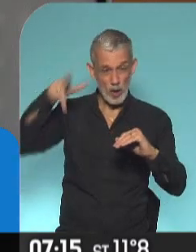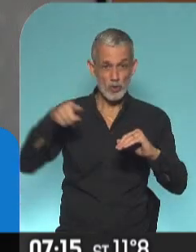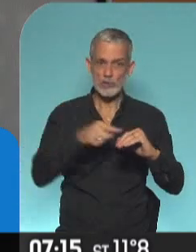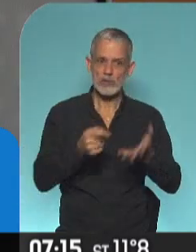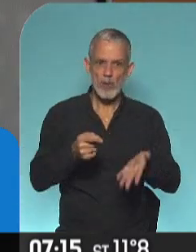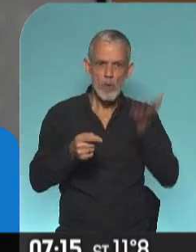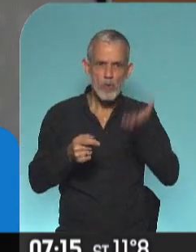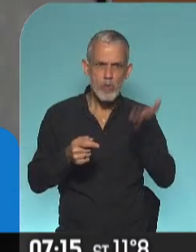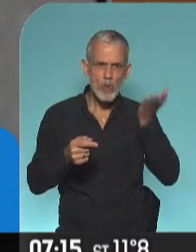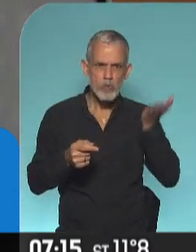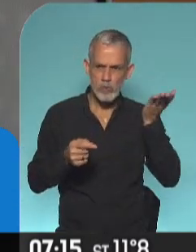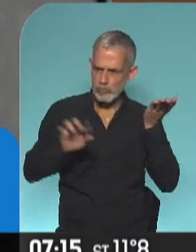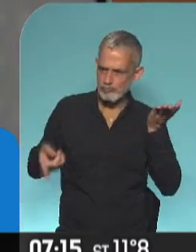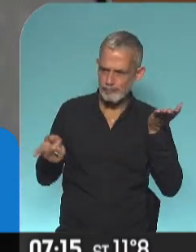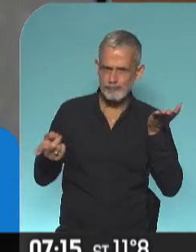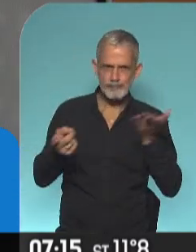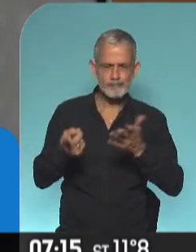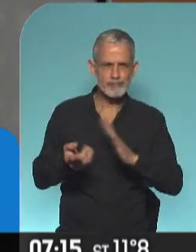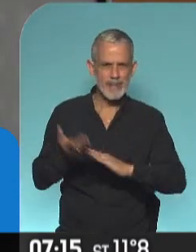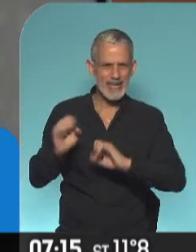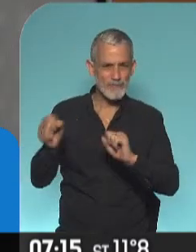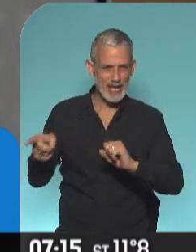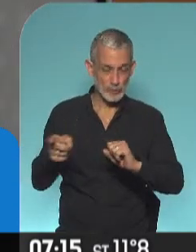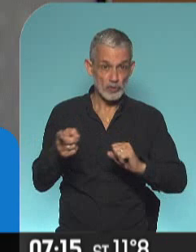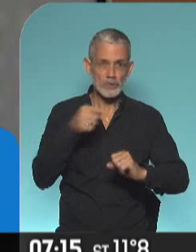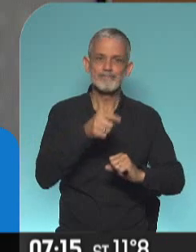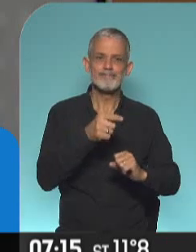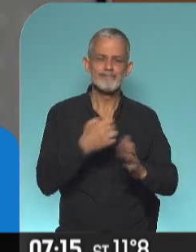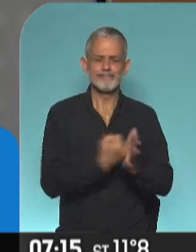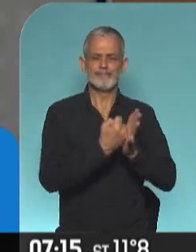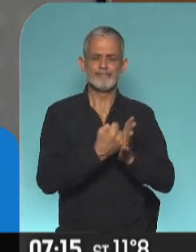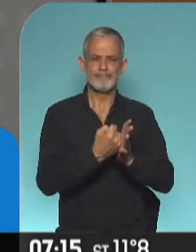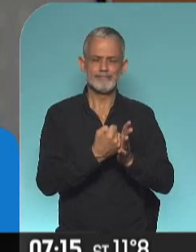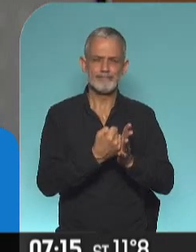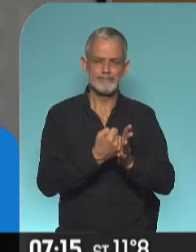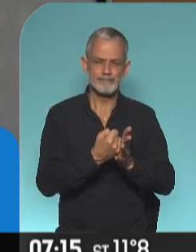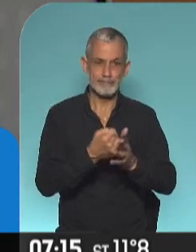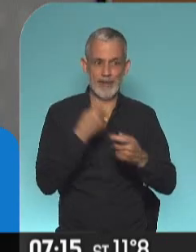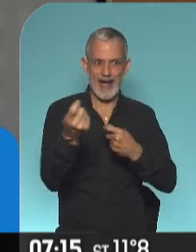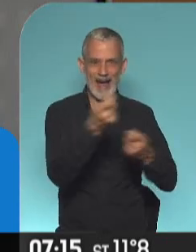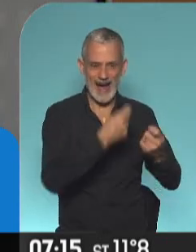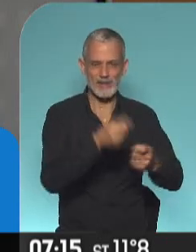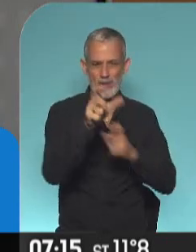muy por encima de la inflación y justamente estos aumentos son los que pegan en las canastas justamente las personas más vulnerables.